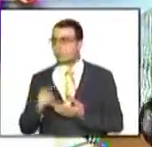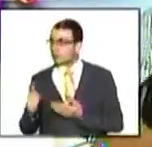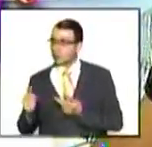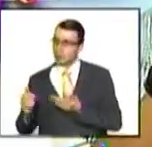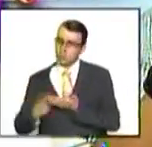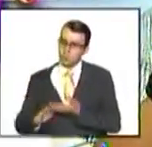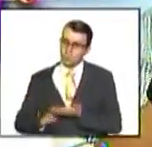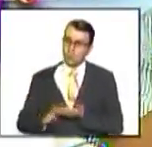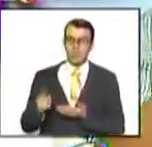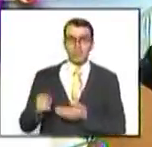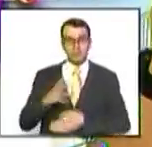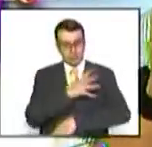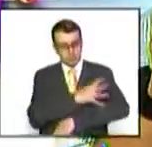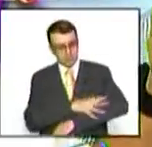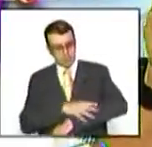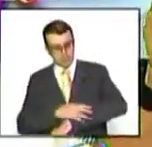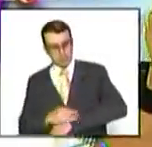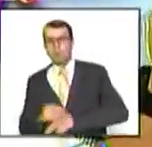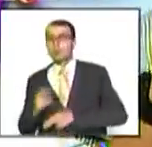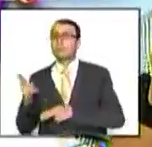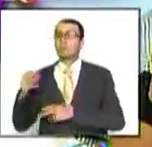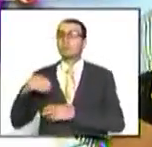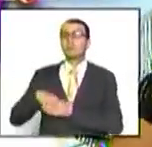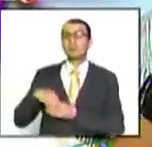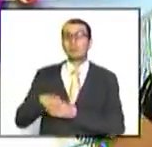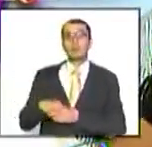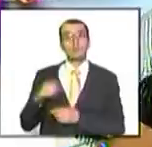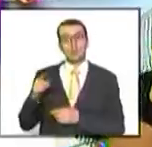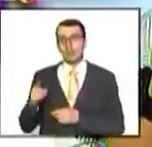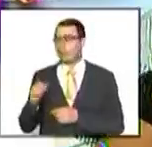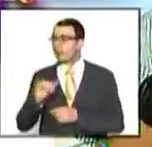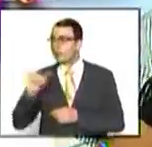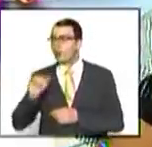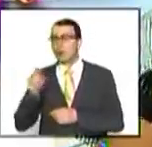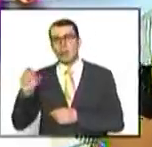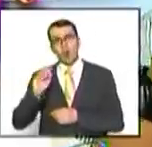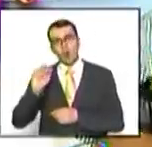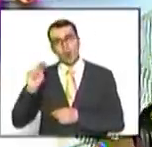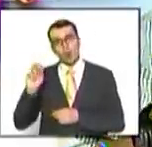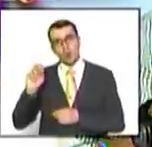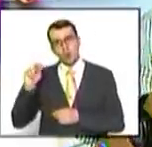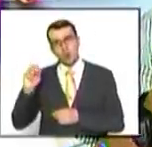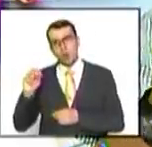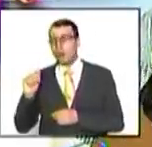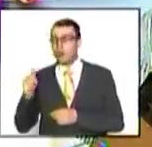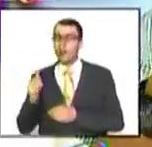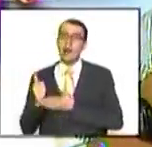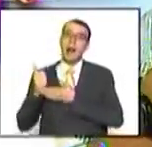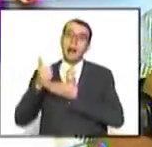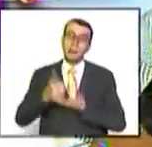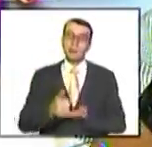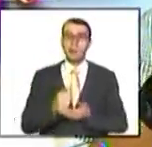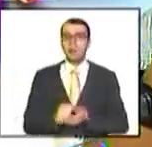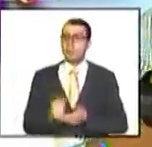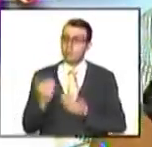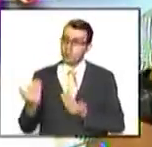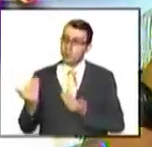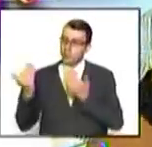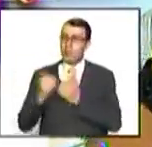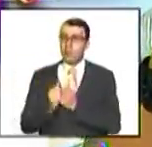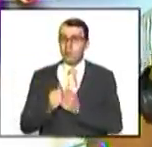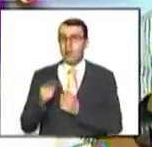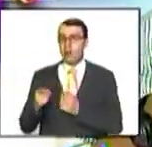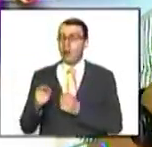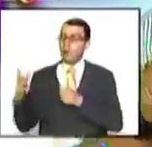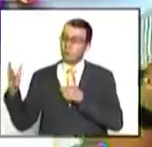tejido, quedan unos peróxidos, unos derivados de ese ozono, que son los que ayudan y motivan a que se termine